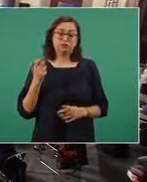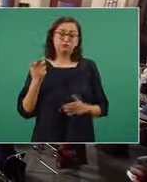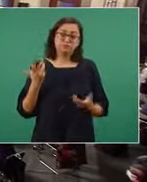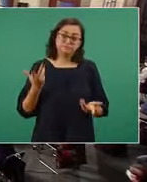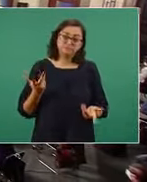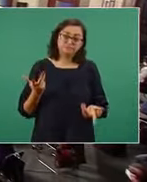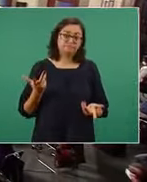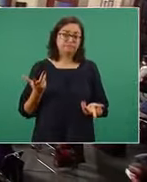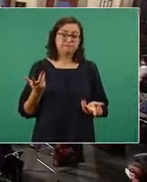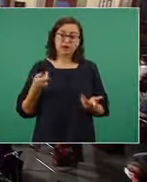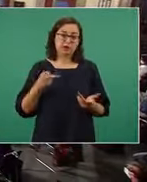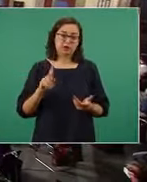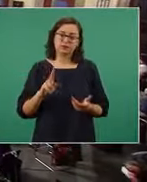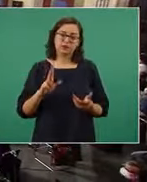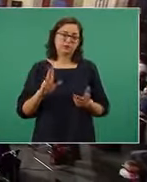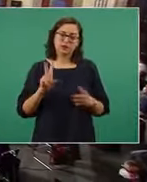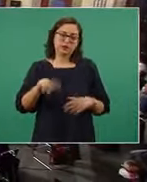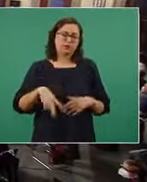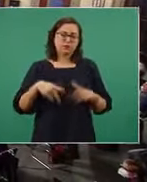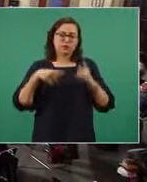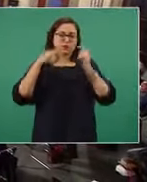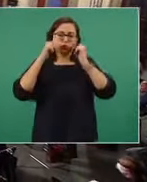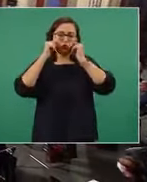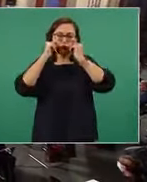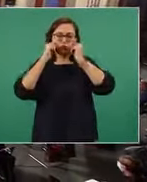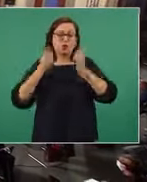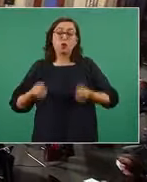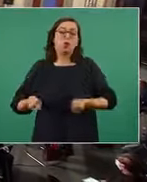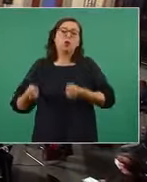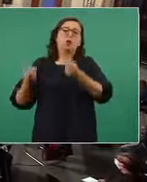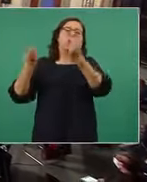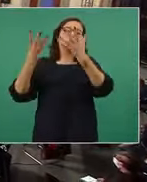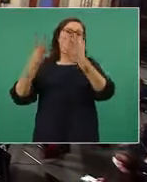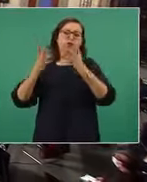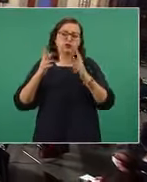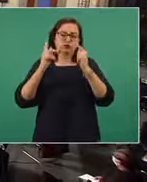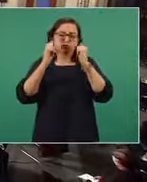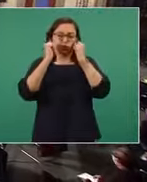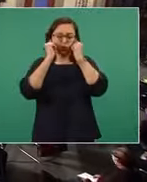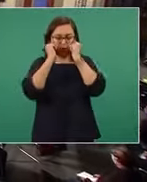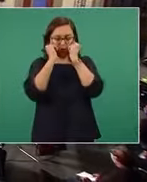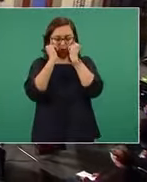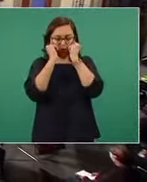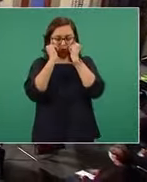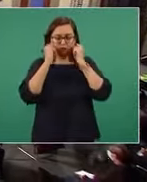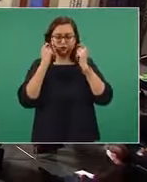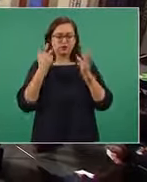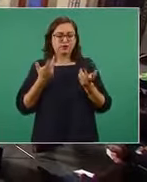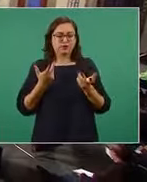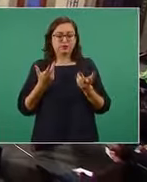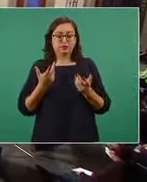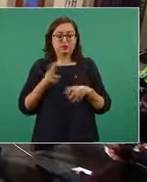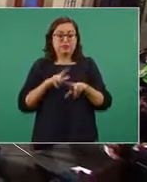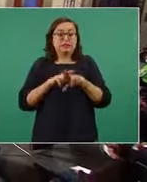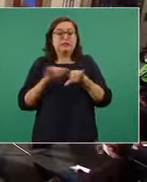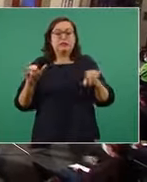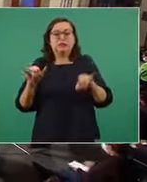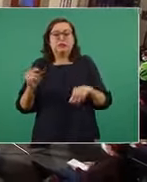eso no importa, o sea, lo que interesa es que no haya un